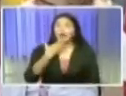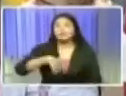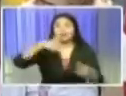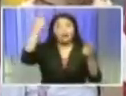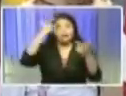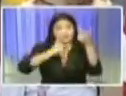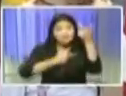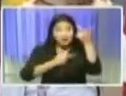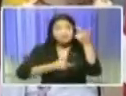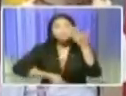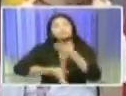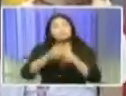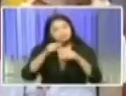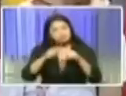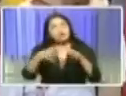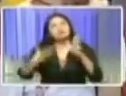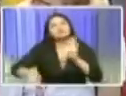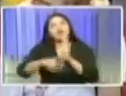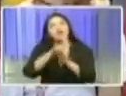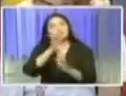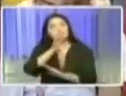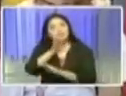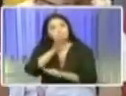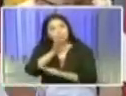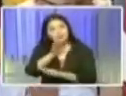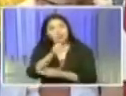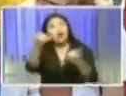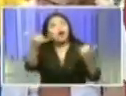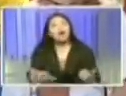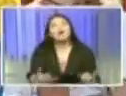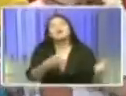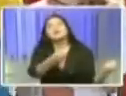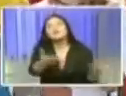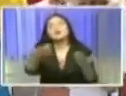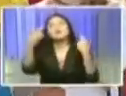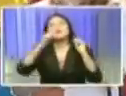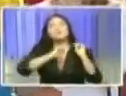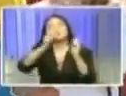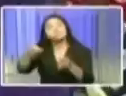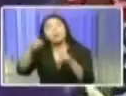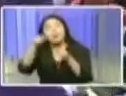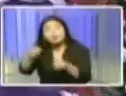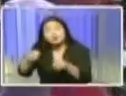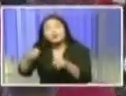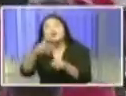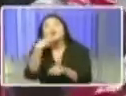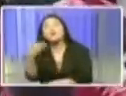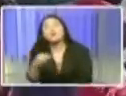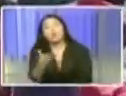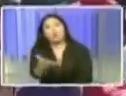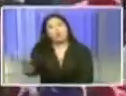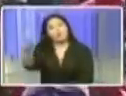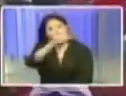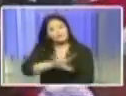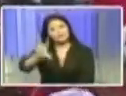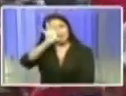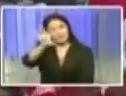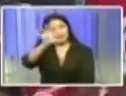Chávez conquistamos el derecho al futuro y ahora le entregamos a ustedes, la generación joven, esta